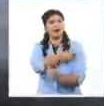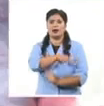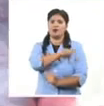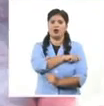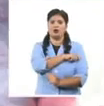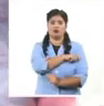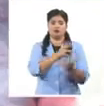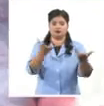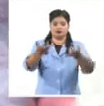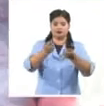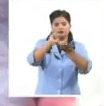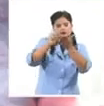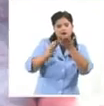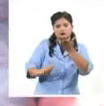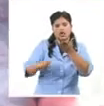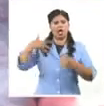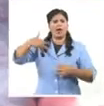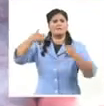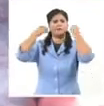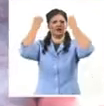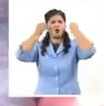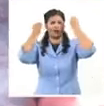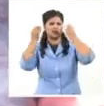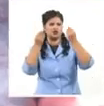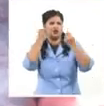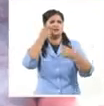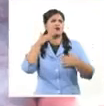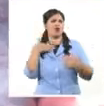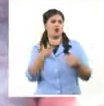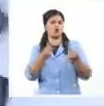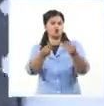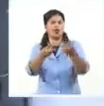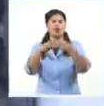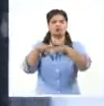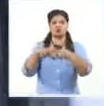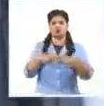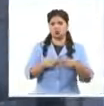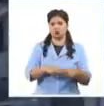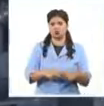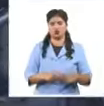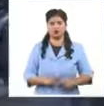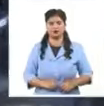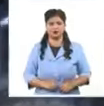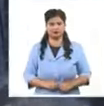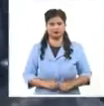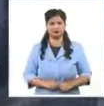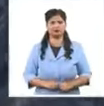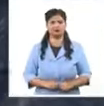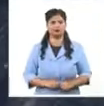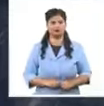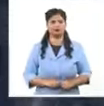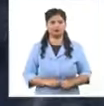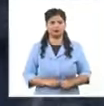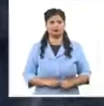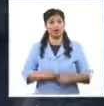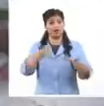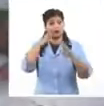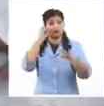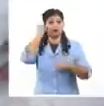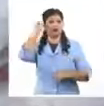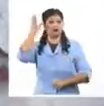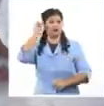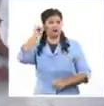sus inquietudes y explorar todas las reservas productivas. Explicó el contexto nacional que se puede paliar con iniciativas e indicó hacer uso